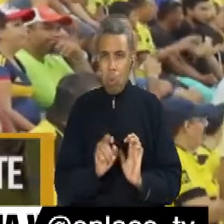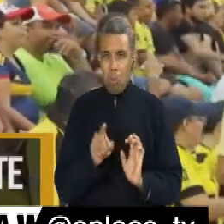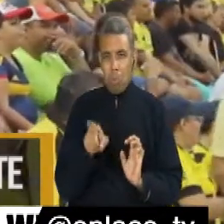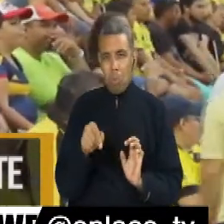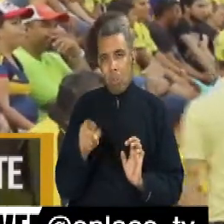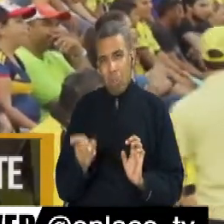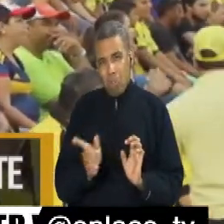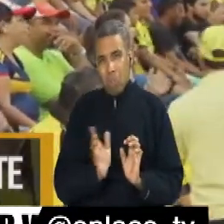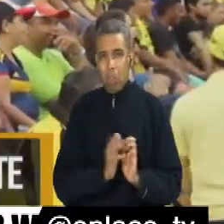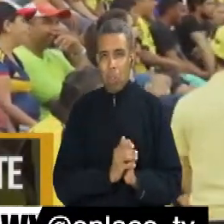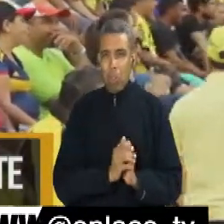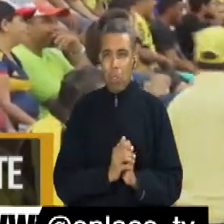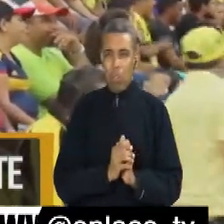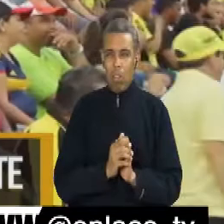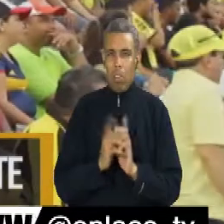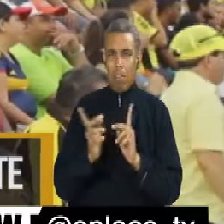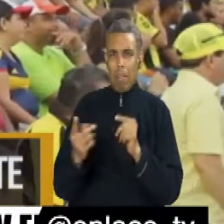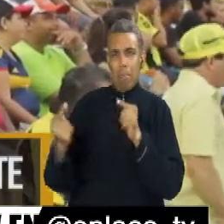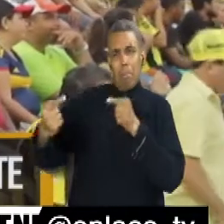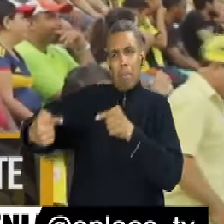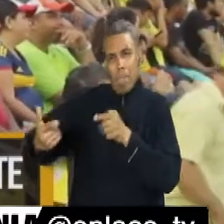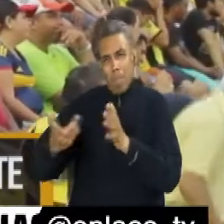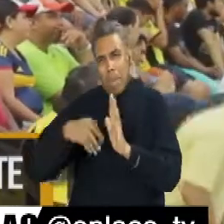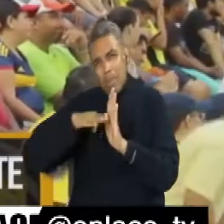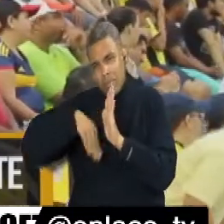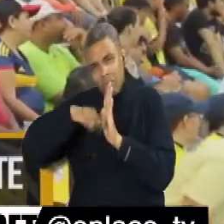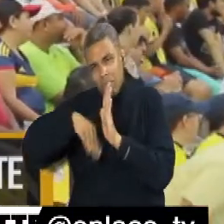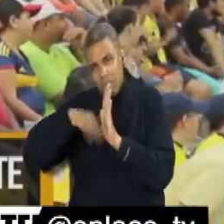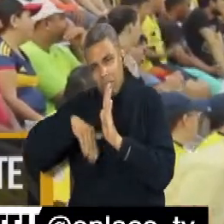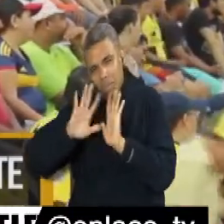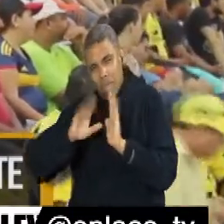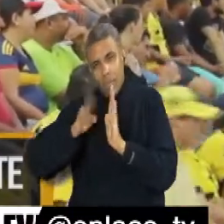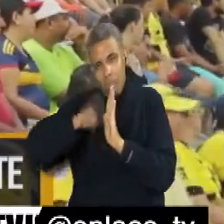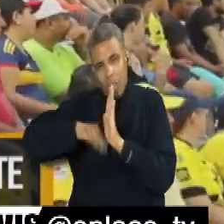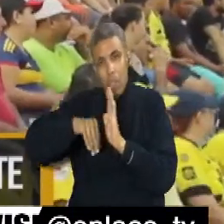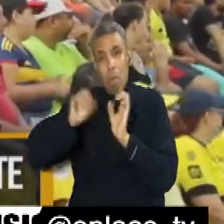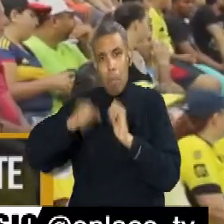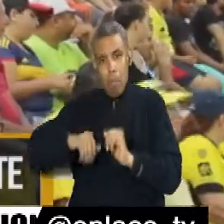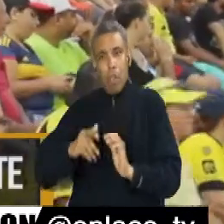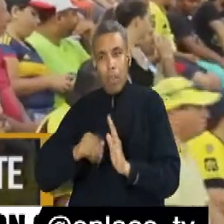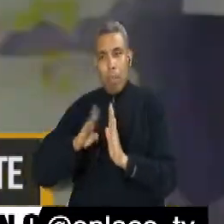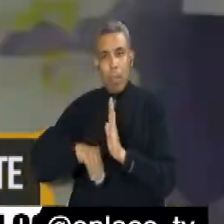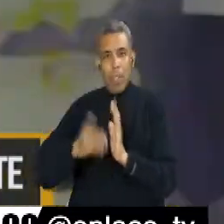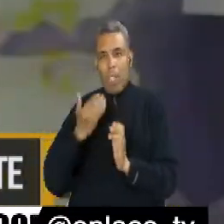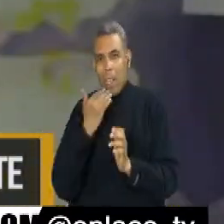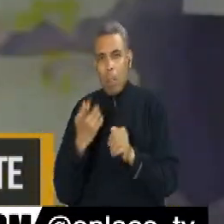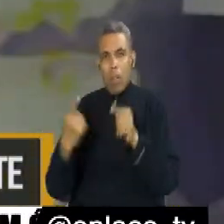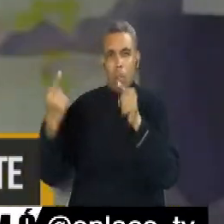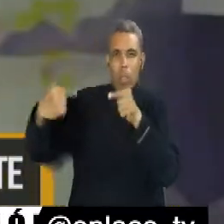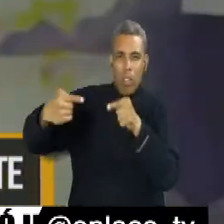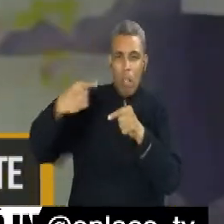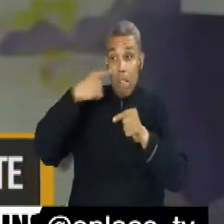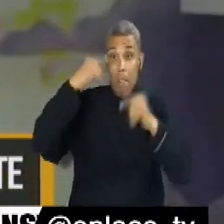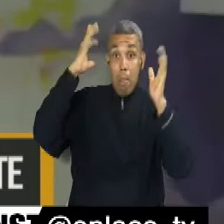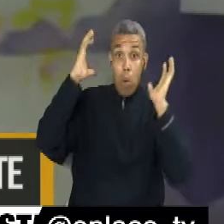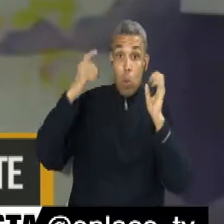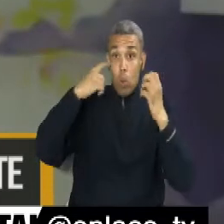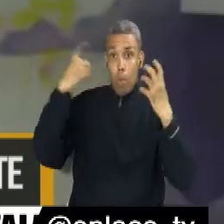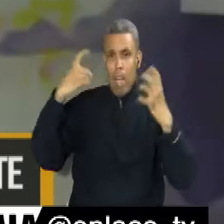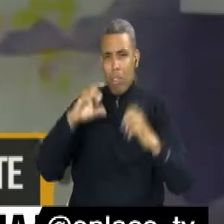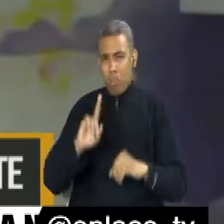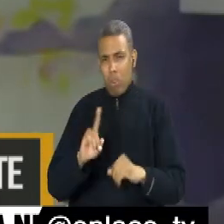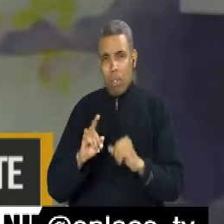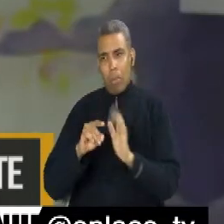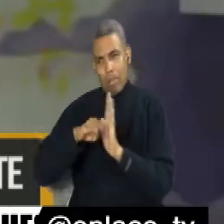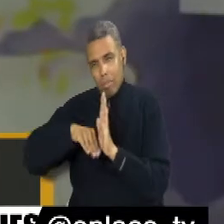vamos a tener una rebaja. Y también estamos evaluando dividir la tribuna oriental en